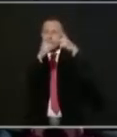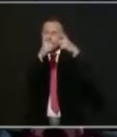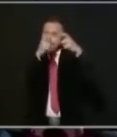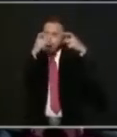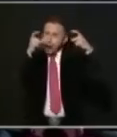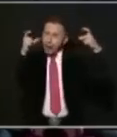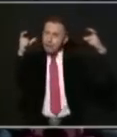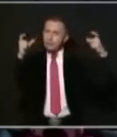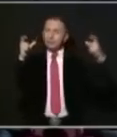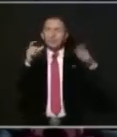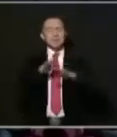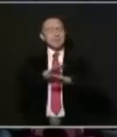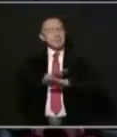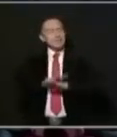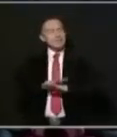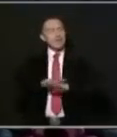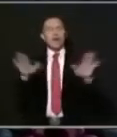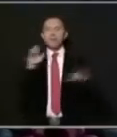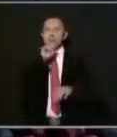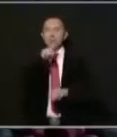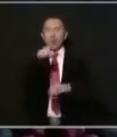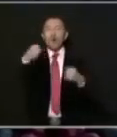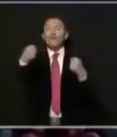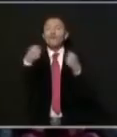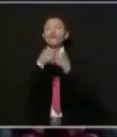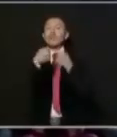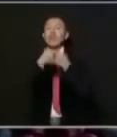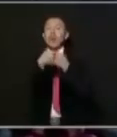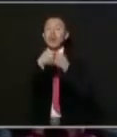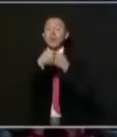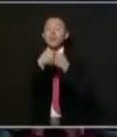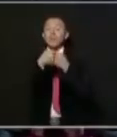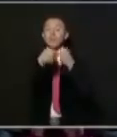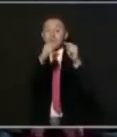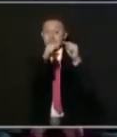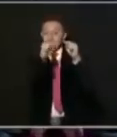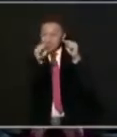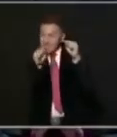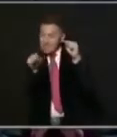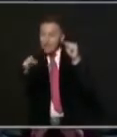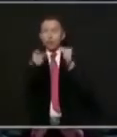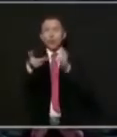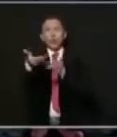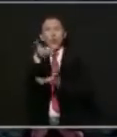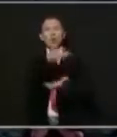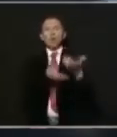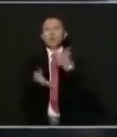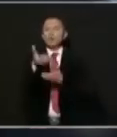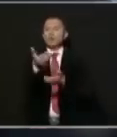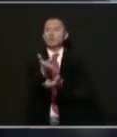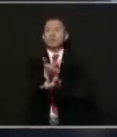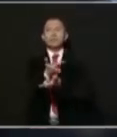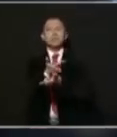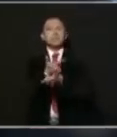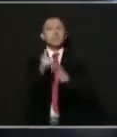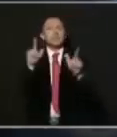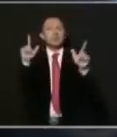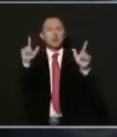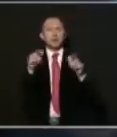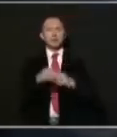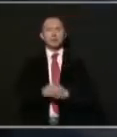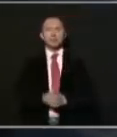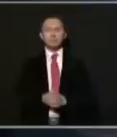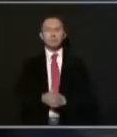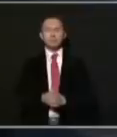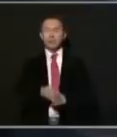en la frontera, ahí esta zona libre. Y en esa zona libre